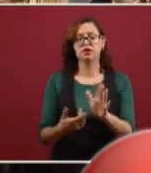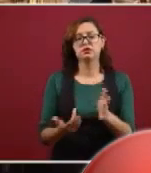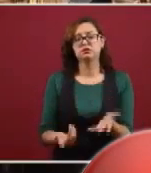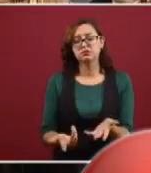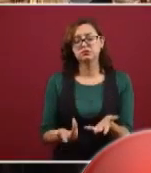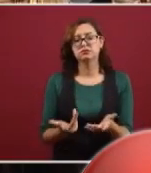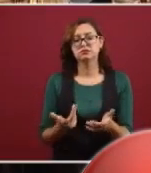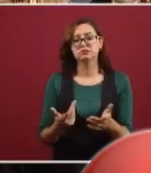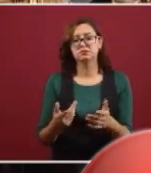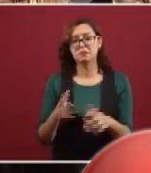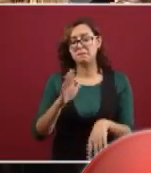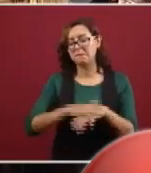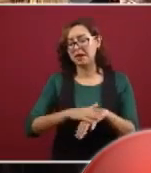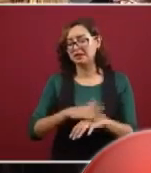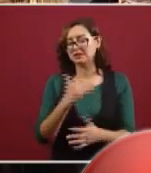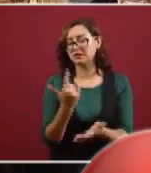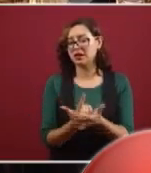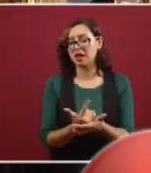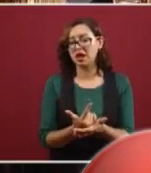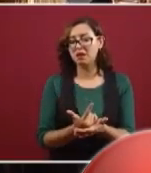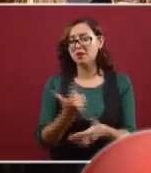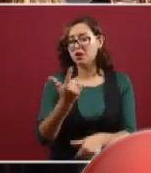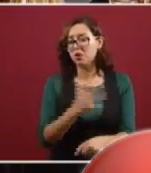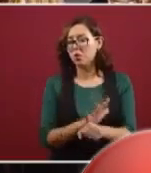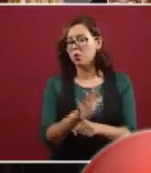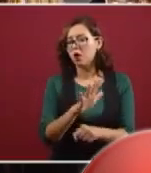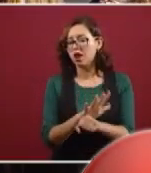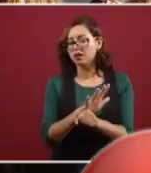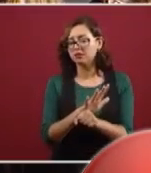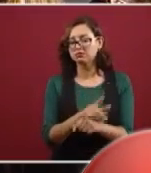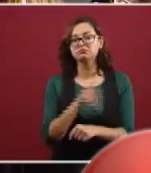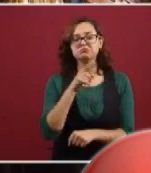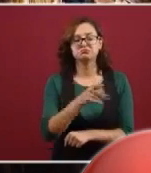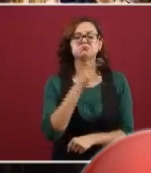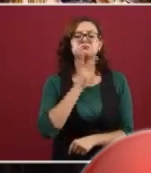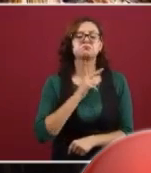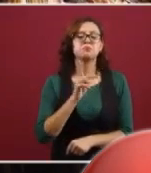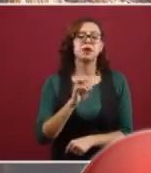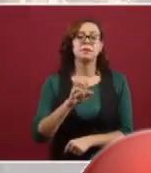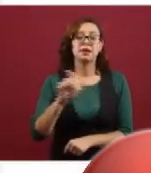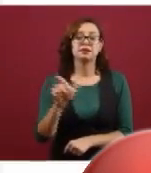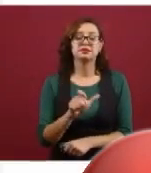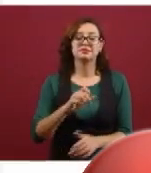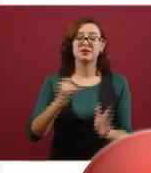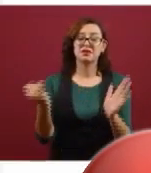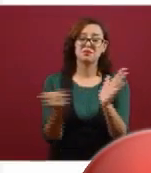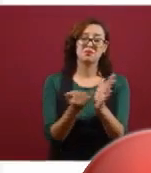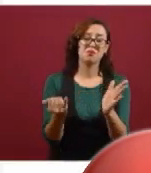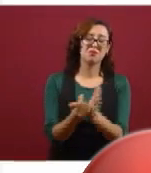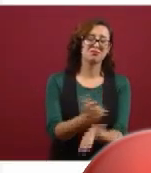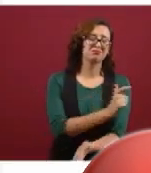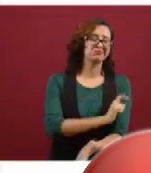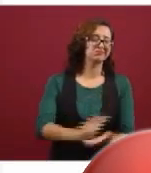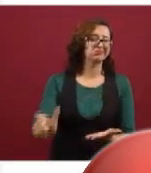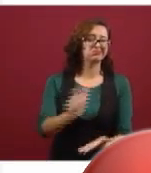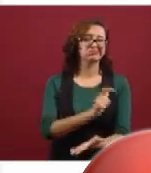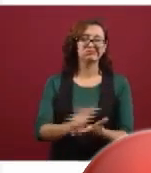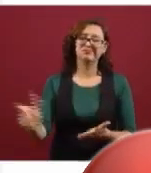dichos resultados es la elevada carga fiscal de la empresa. En la gráfica